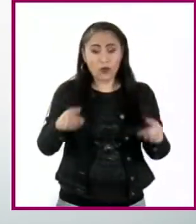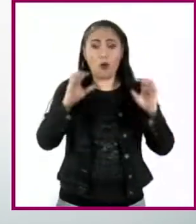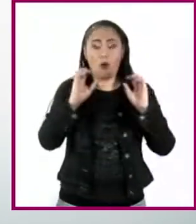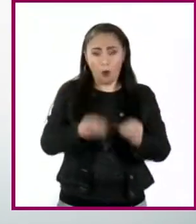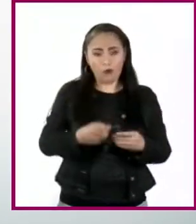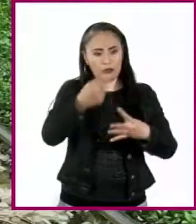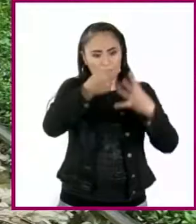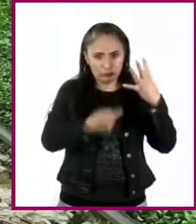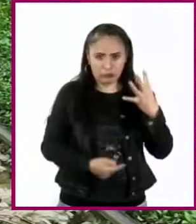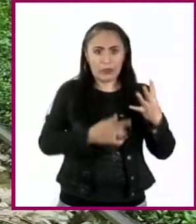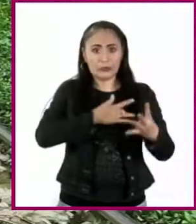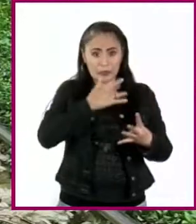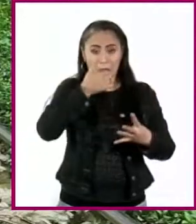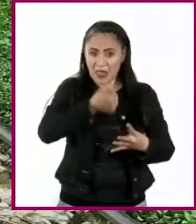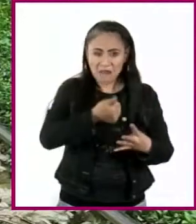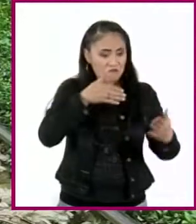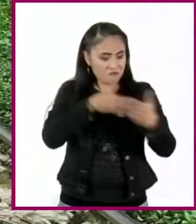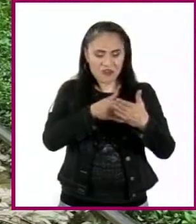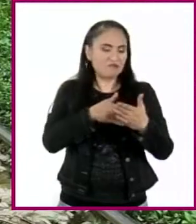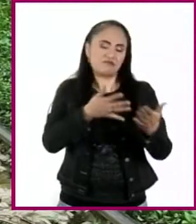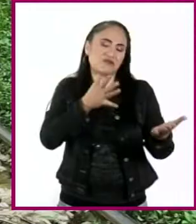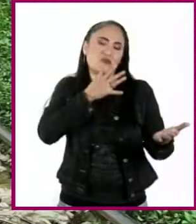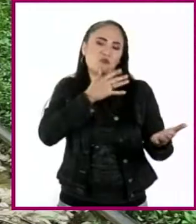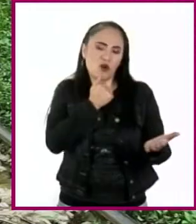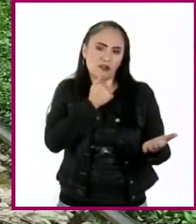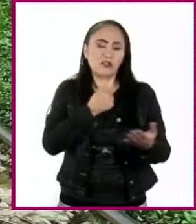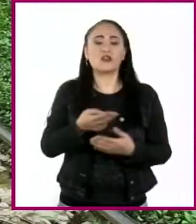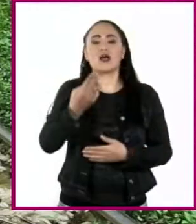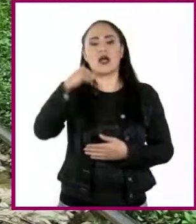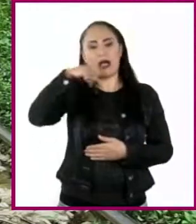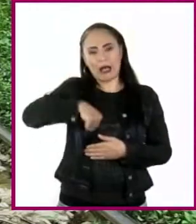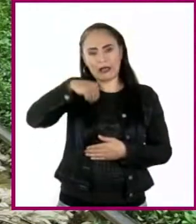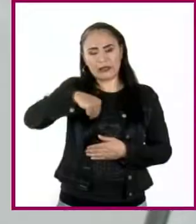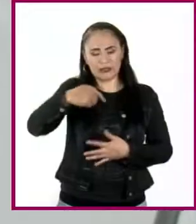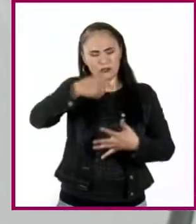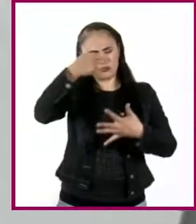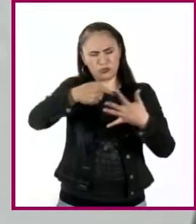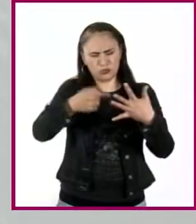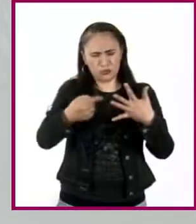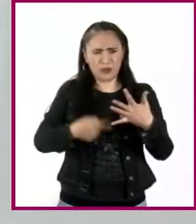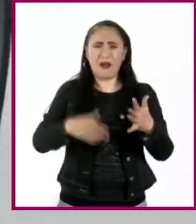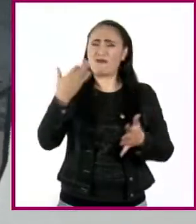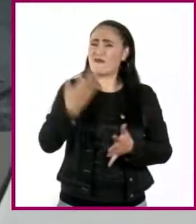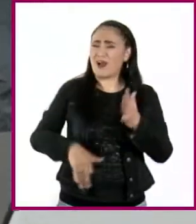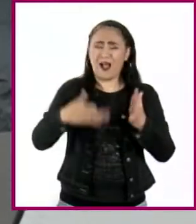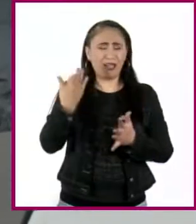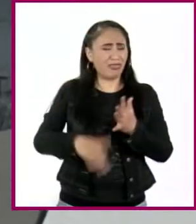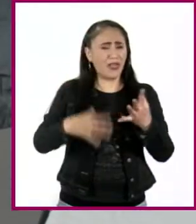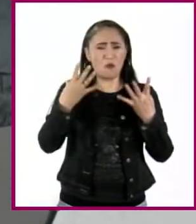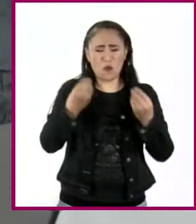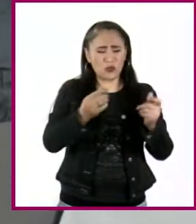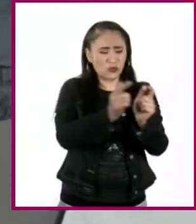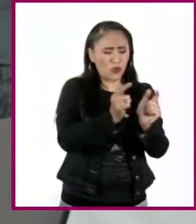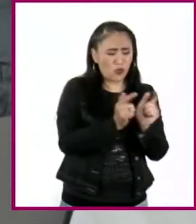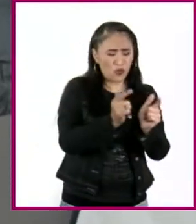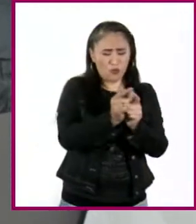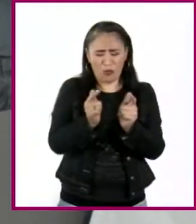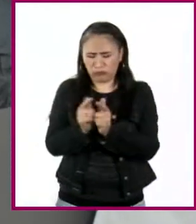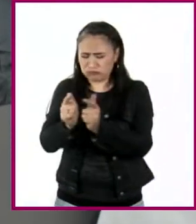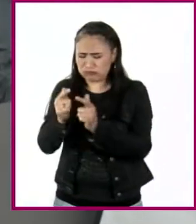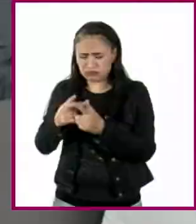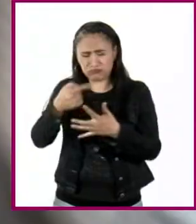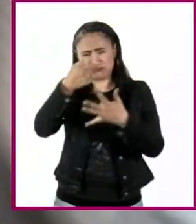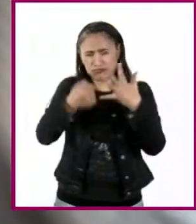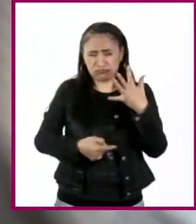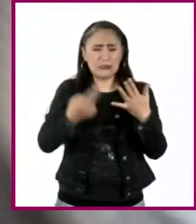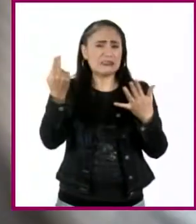bienestar. Han llegado a la redacción informes sobre las precariedades generalizadas que viven las personas de los grupos vulnerables que